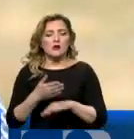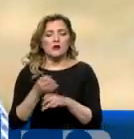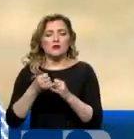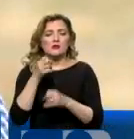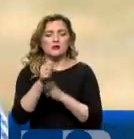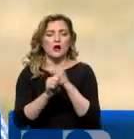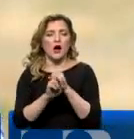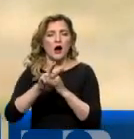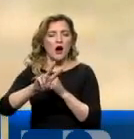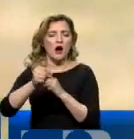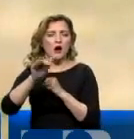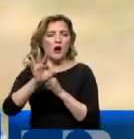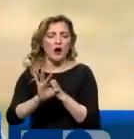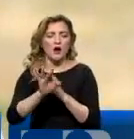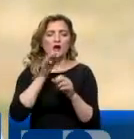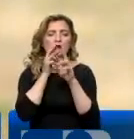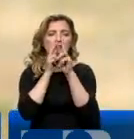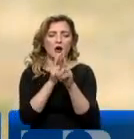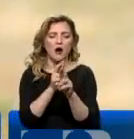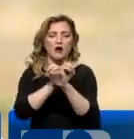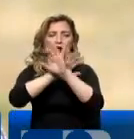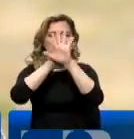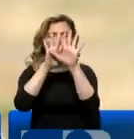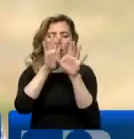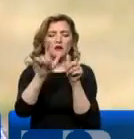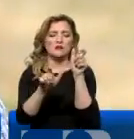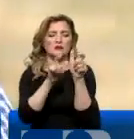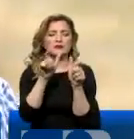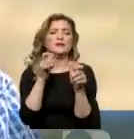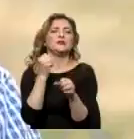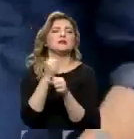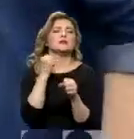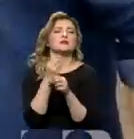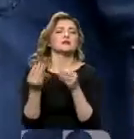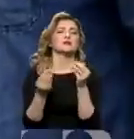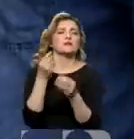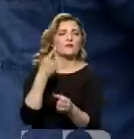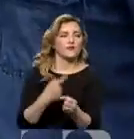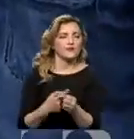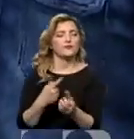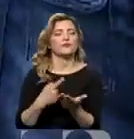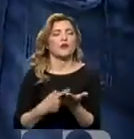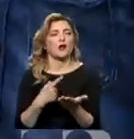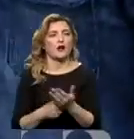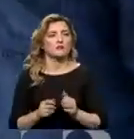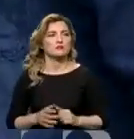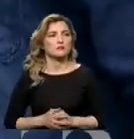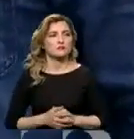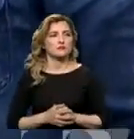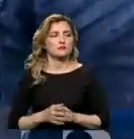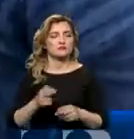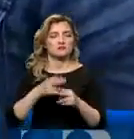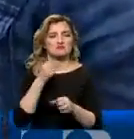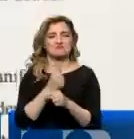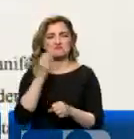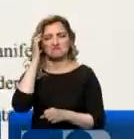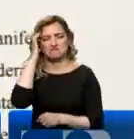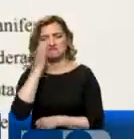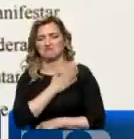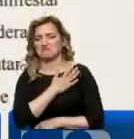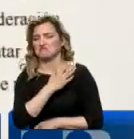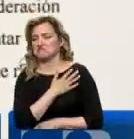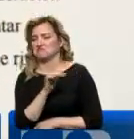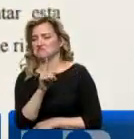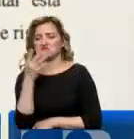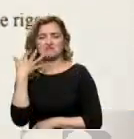final de este año son lo que van para entender a todo el mundo lo que se está haciendo acá pero este argumento no convence a los extrabajadores por